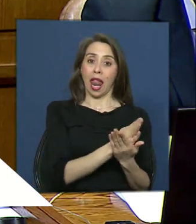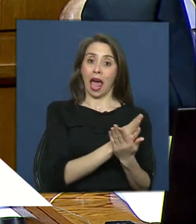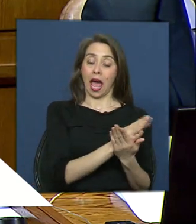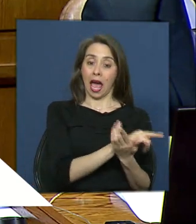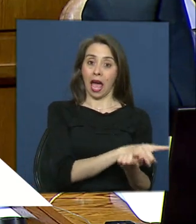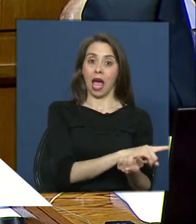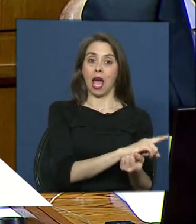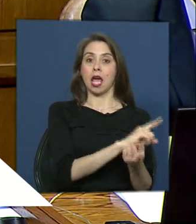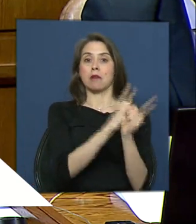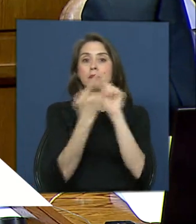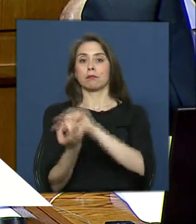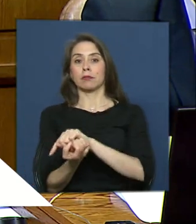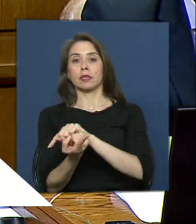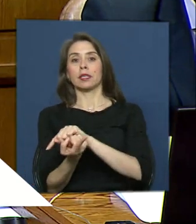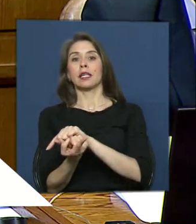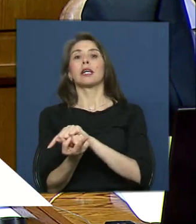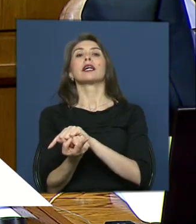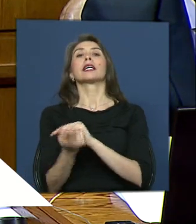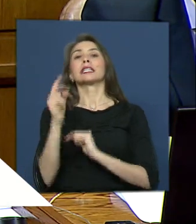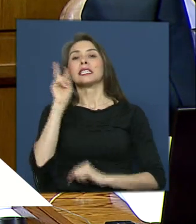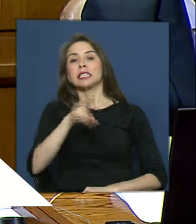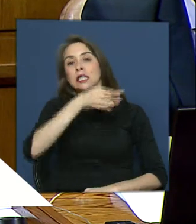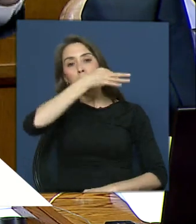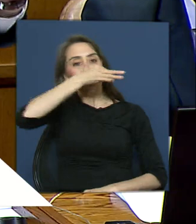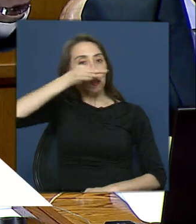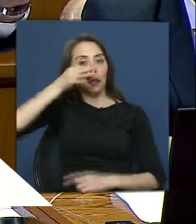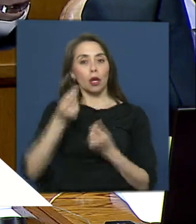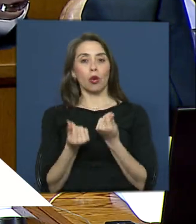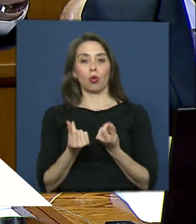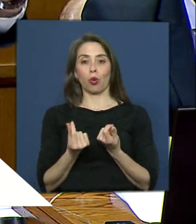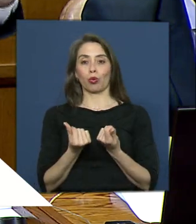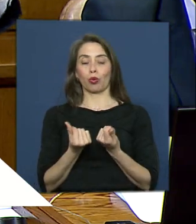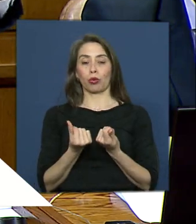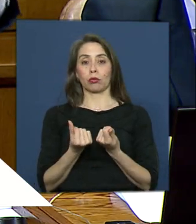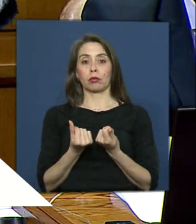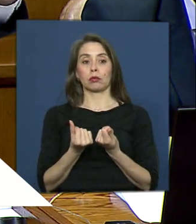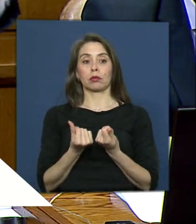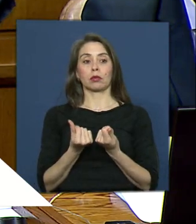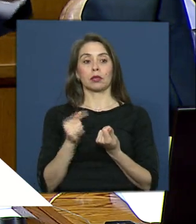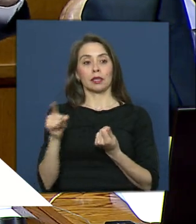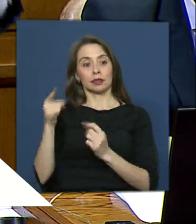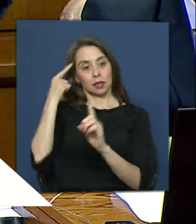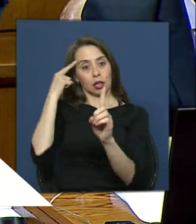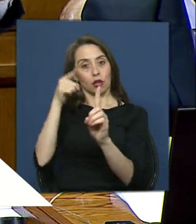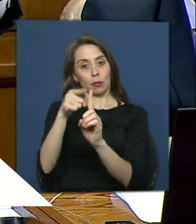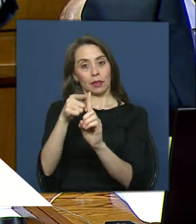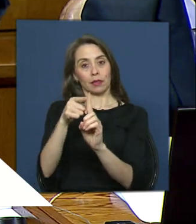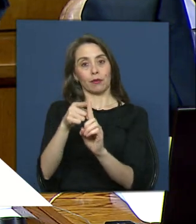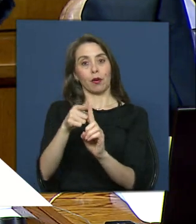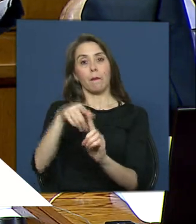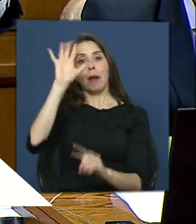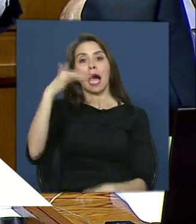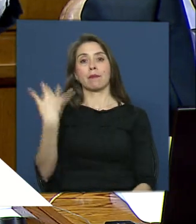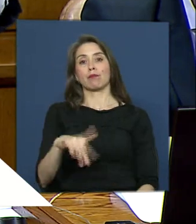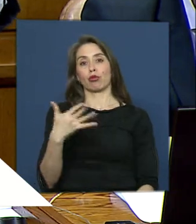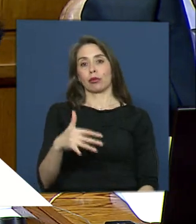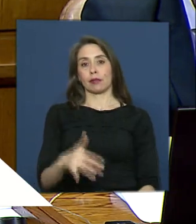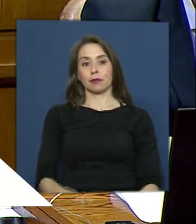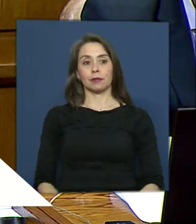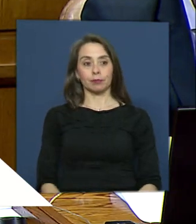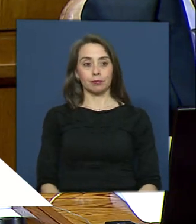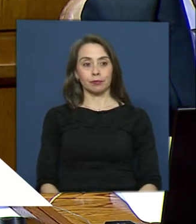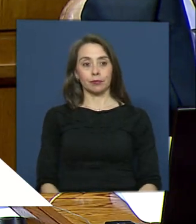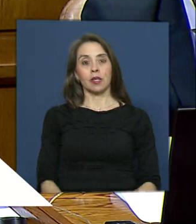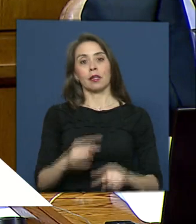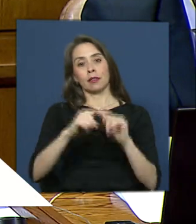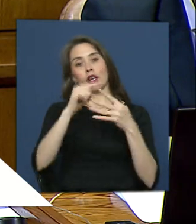a organizaciones sin fines de lucro. Y ese objetivo, me parece, es que es el más importante de todos. He